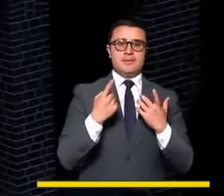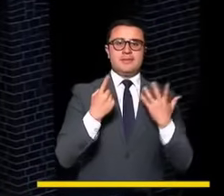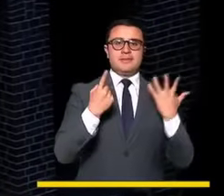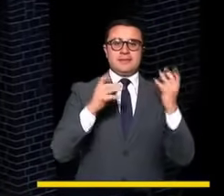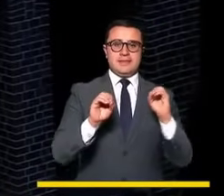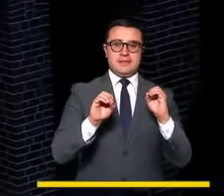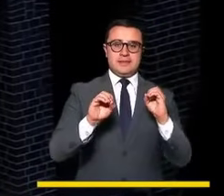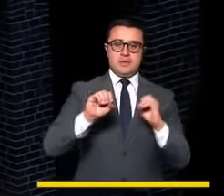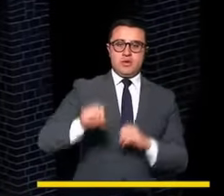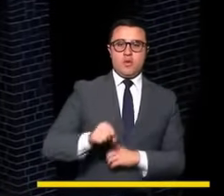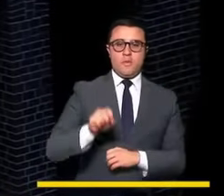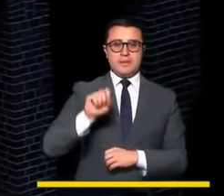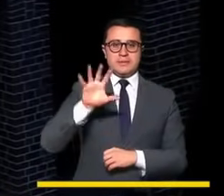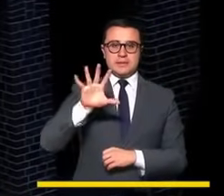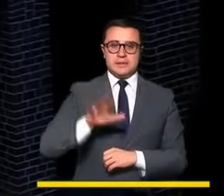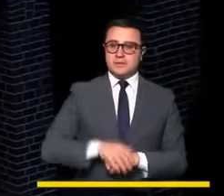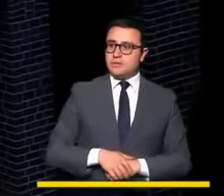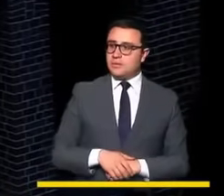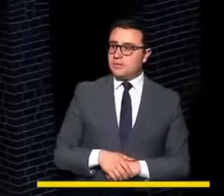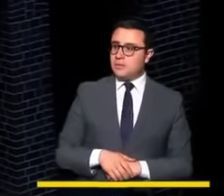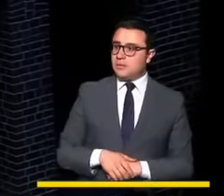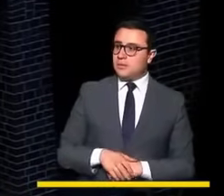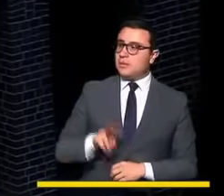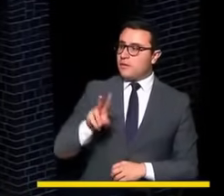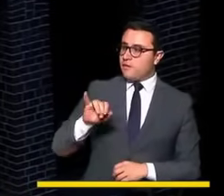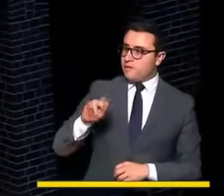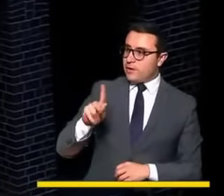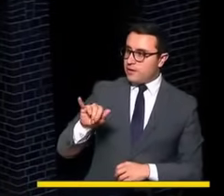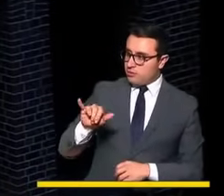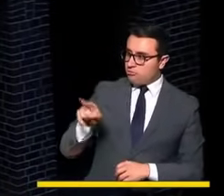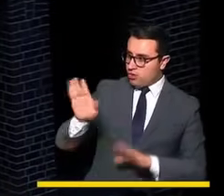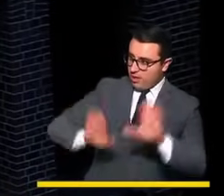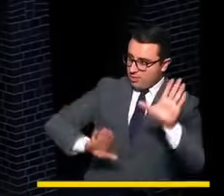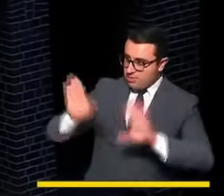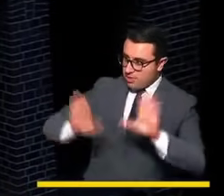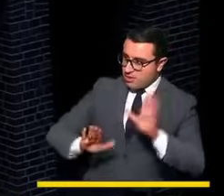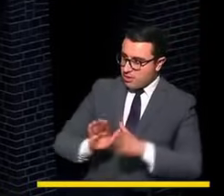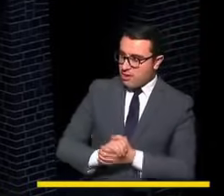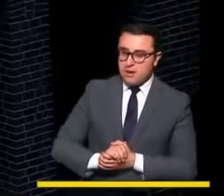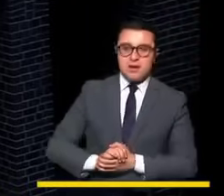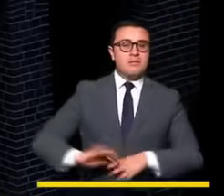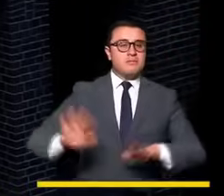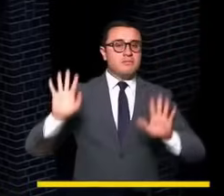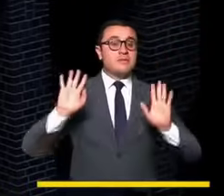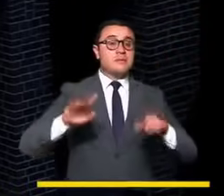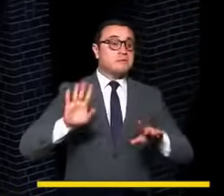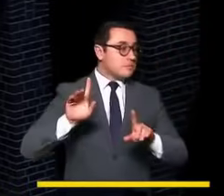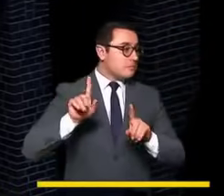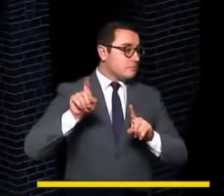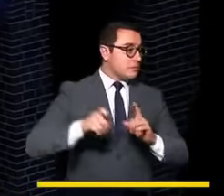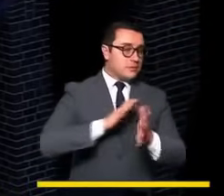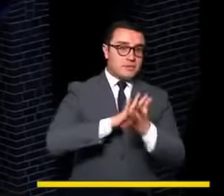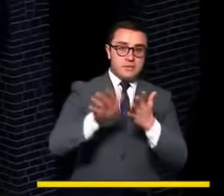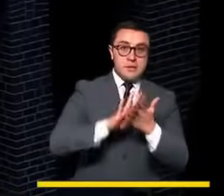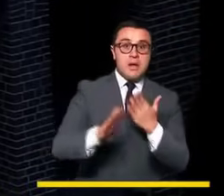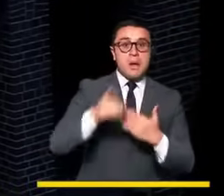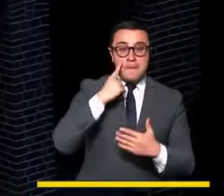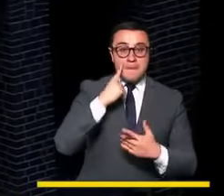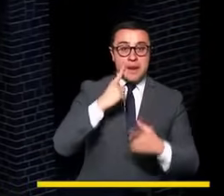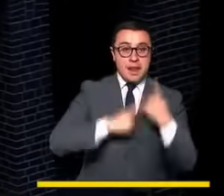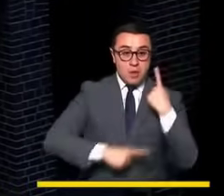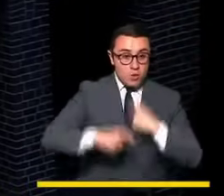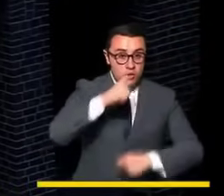Ahora vi que se volvió candidata, pero entonces no puedo. Entonces, algún medio tiene que decir, oiga, el secuestro ha caído comparado con hace un